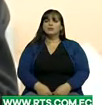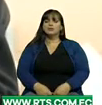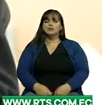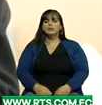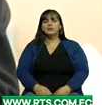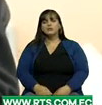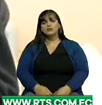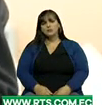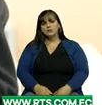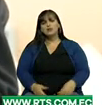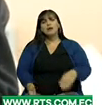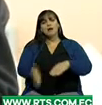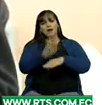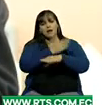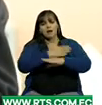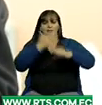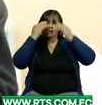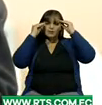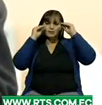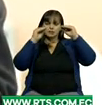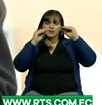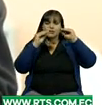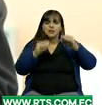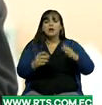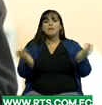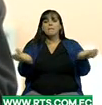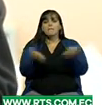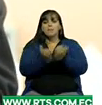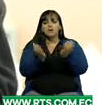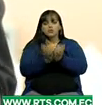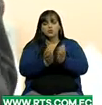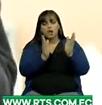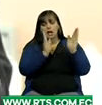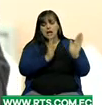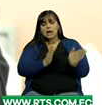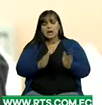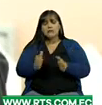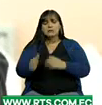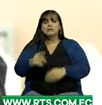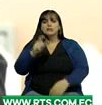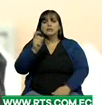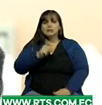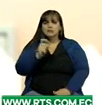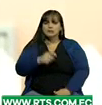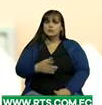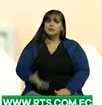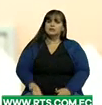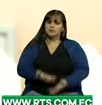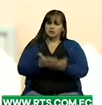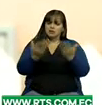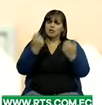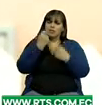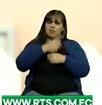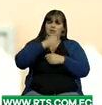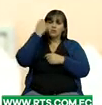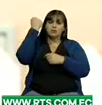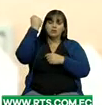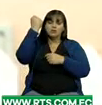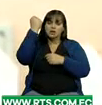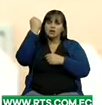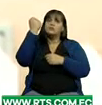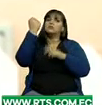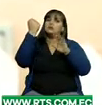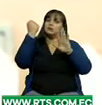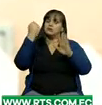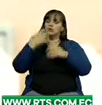capacitadas en manejo de desechos, conscientes de sus derechos, por supuesto, pero también conscientes de sus obligaciones, de